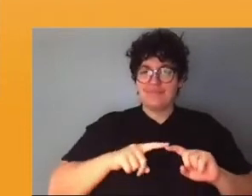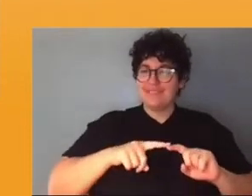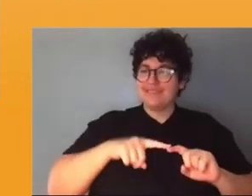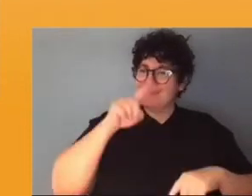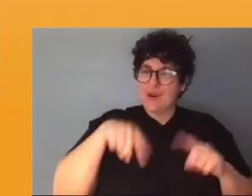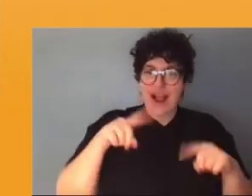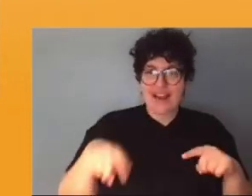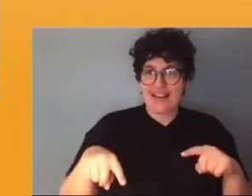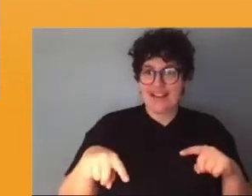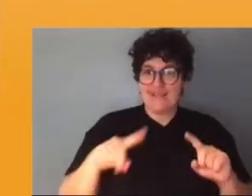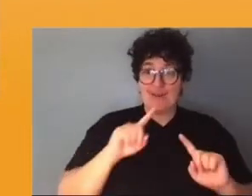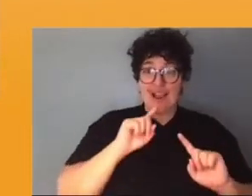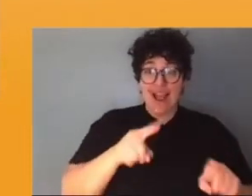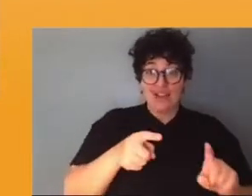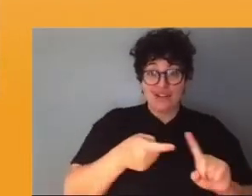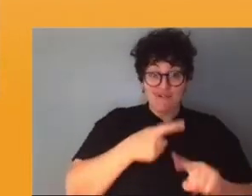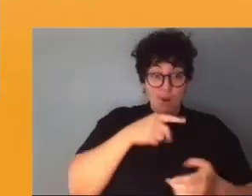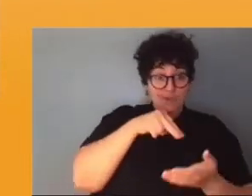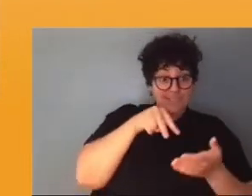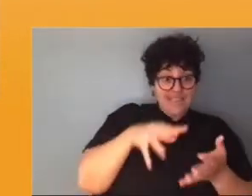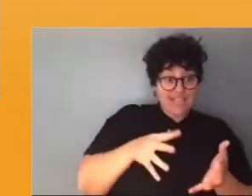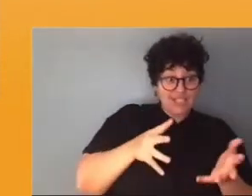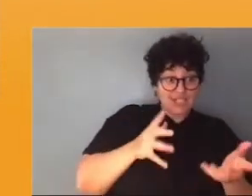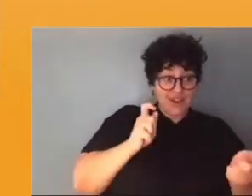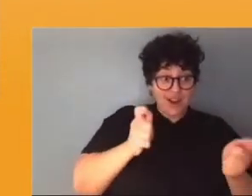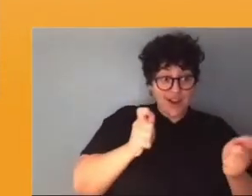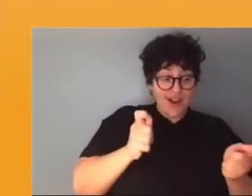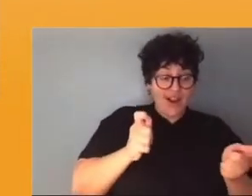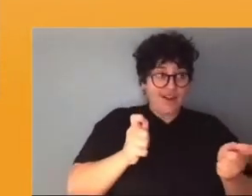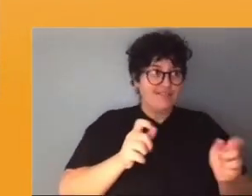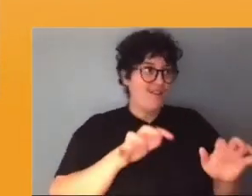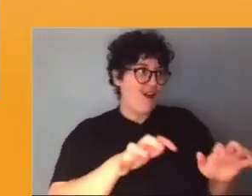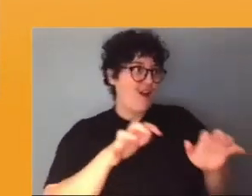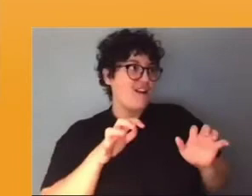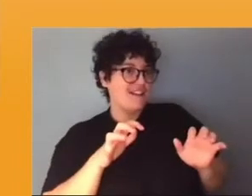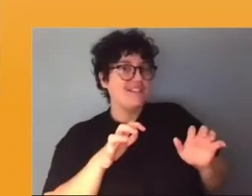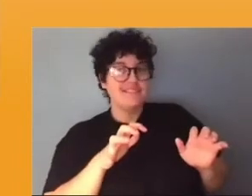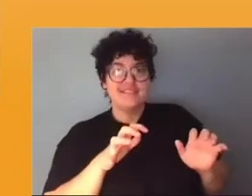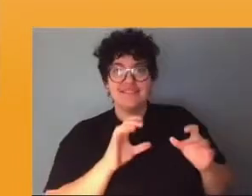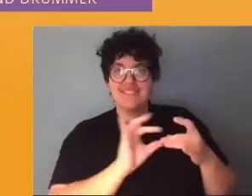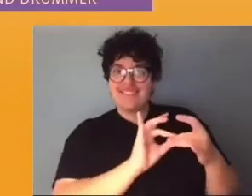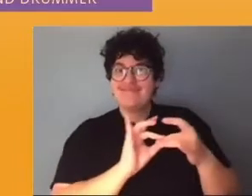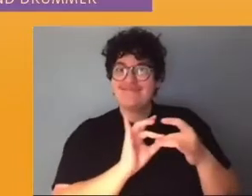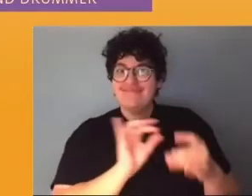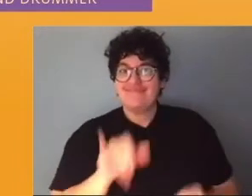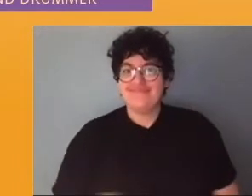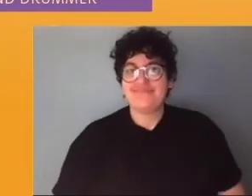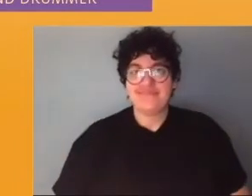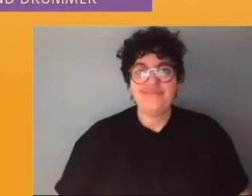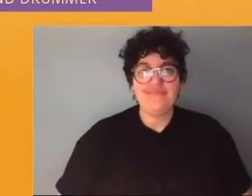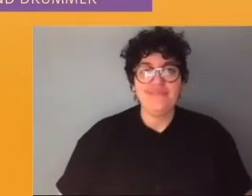de reacciones entre bailarines y también las personas viendo el baile.